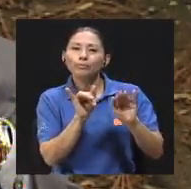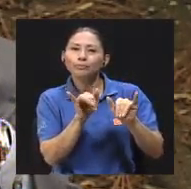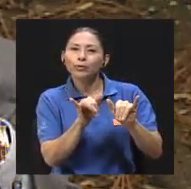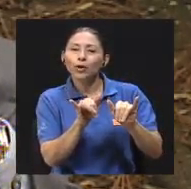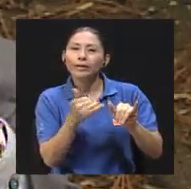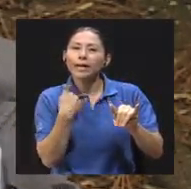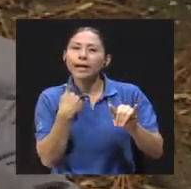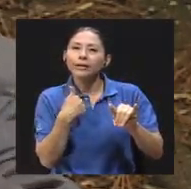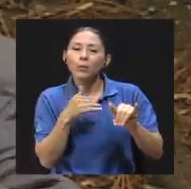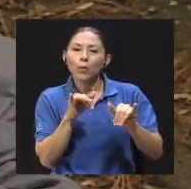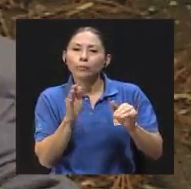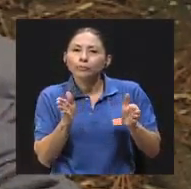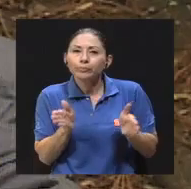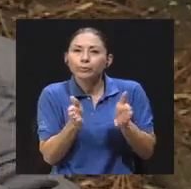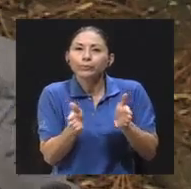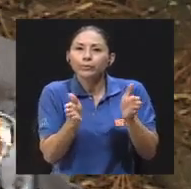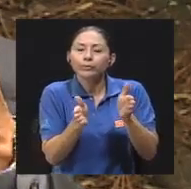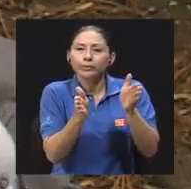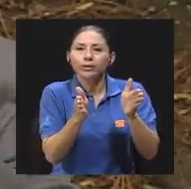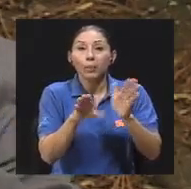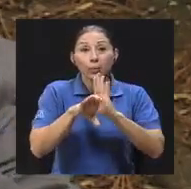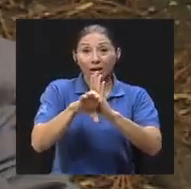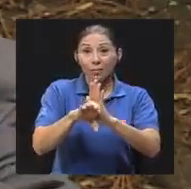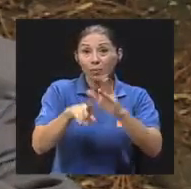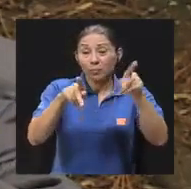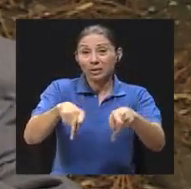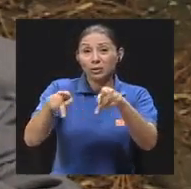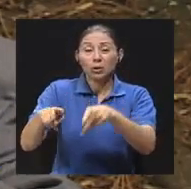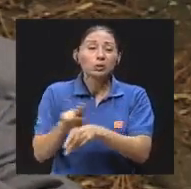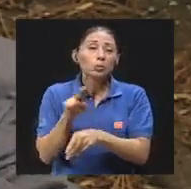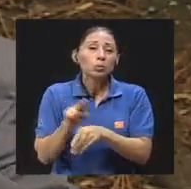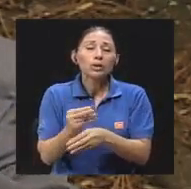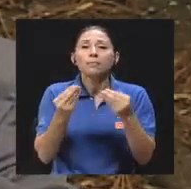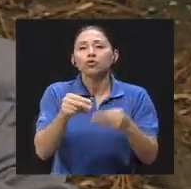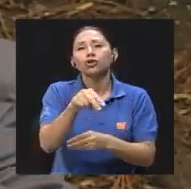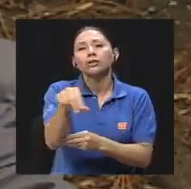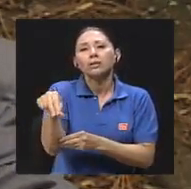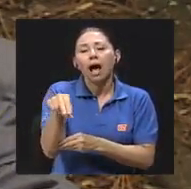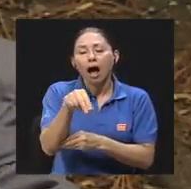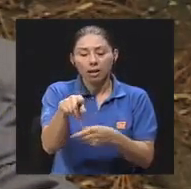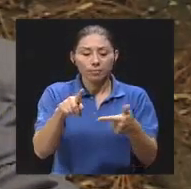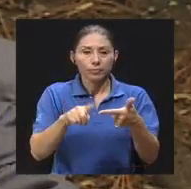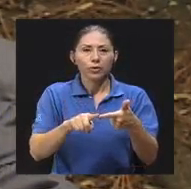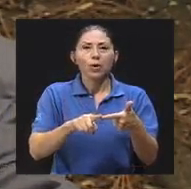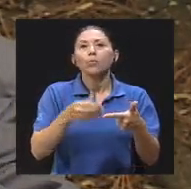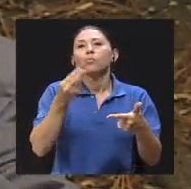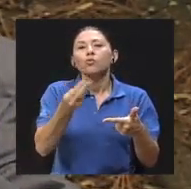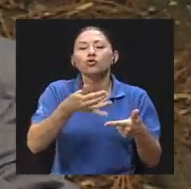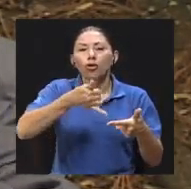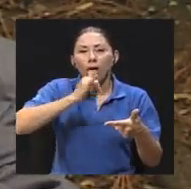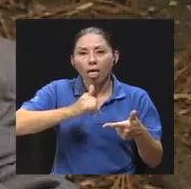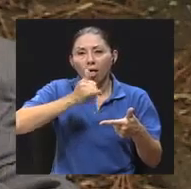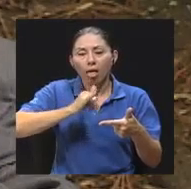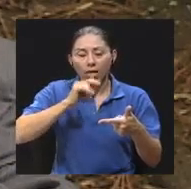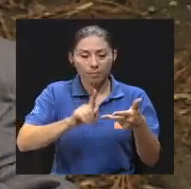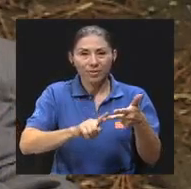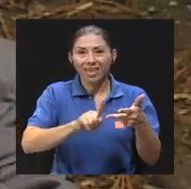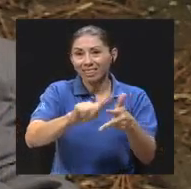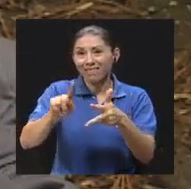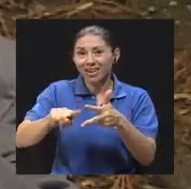su crecimiento. Y por ejemplo, el consumo de sal excesivo, consumo de bebidas alcohólicas, el consumo de